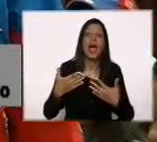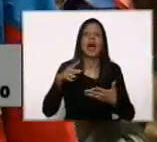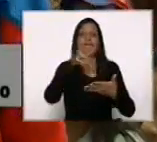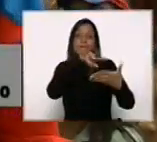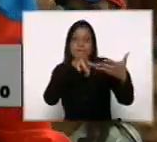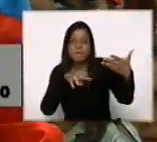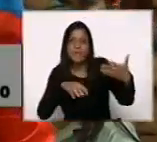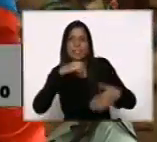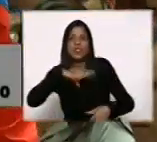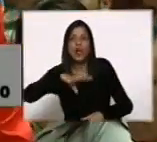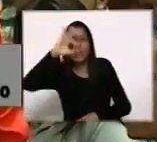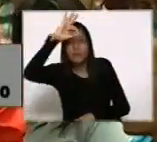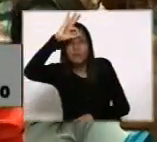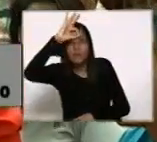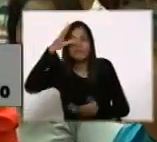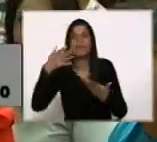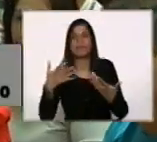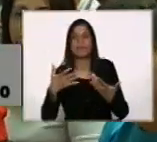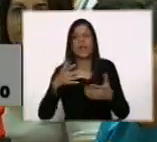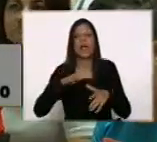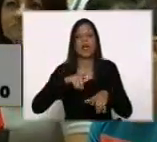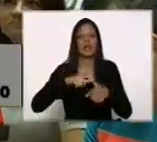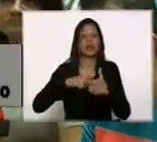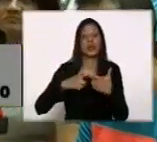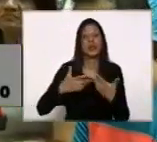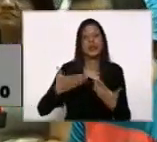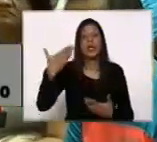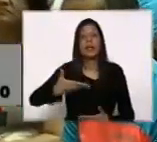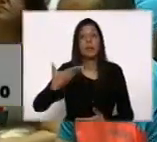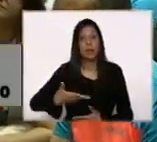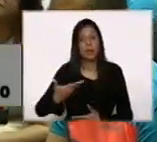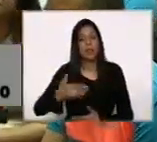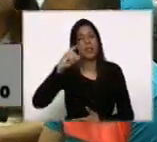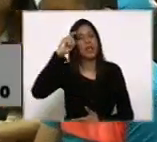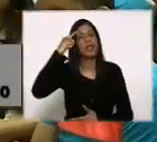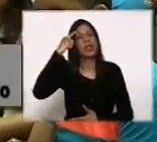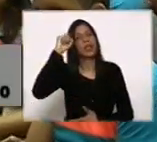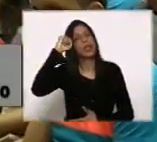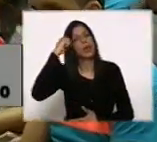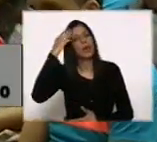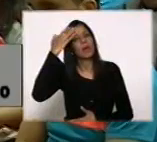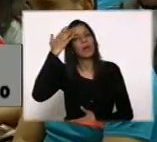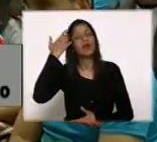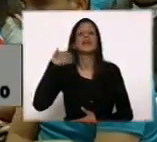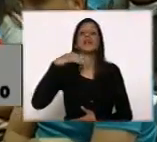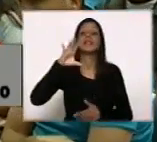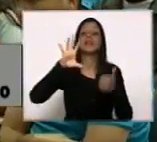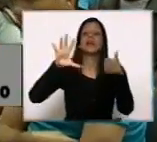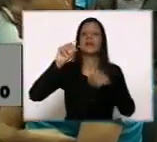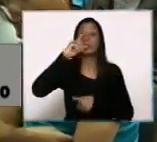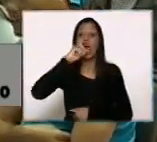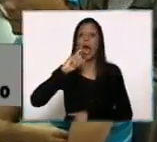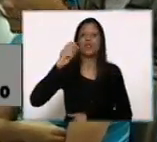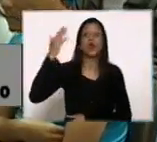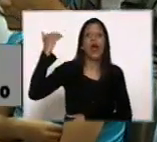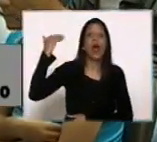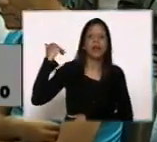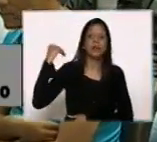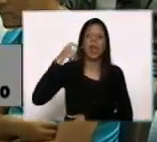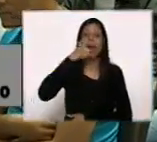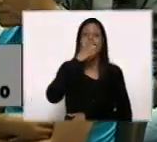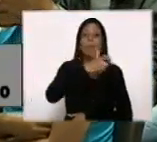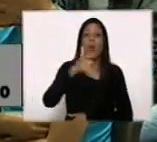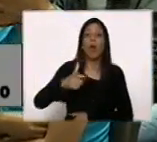pasado. Entonces es fundamental recordar que hace 60 años el pueblo salió en